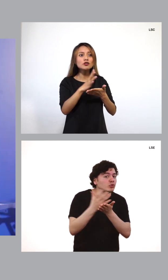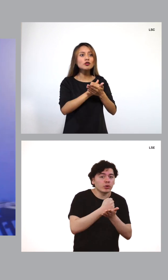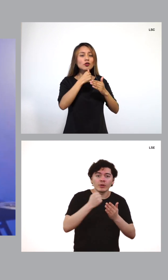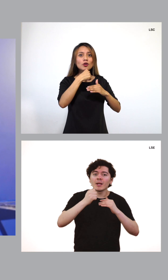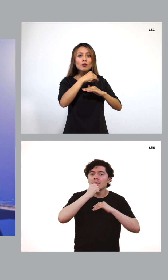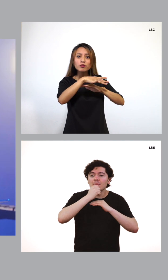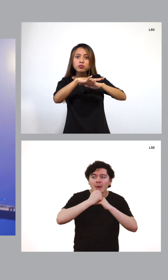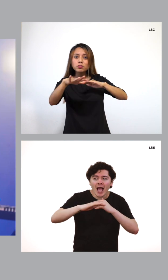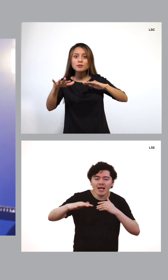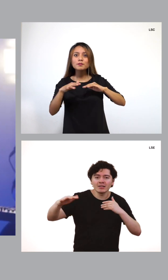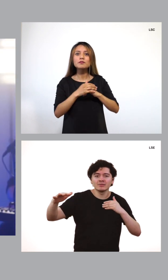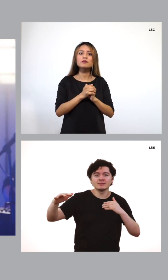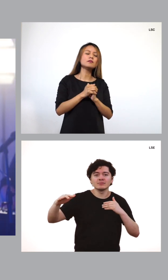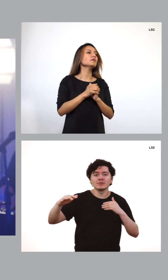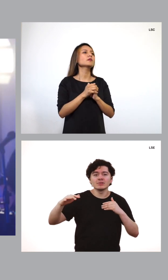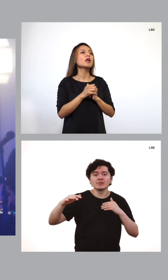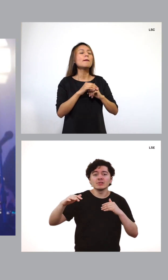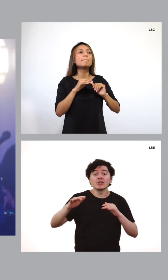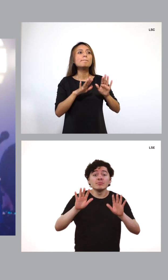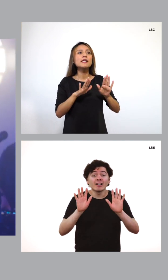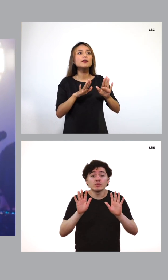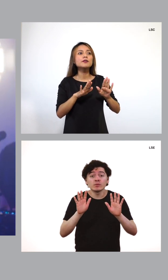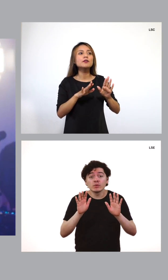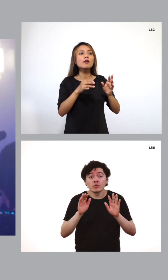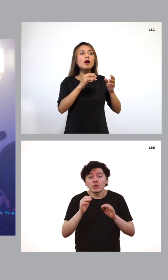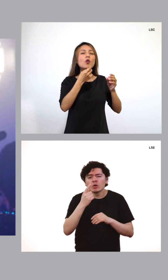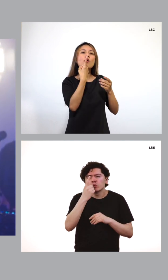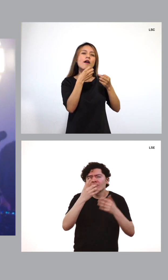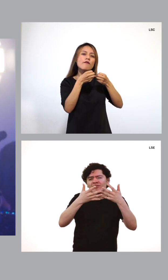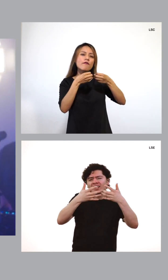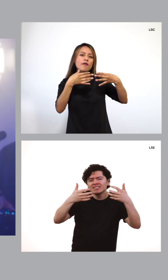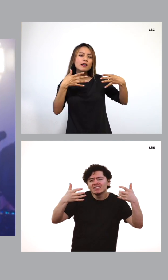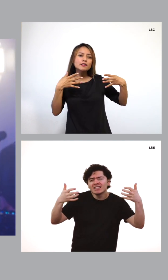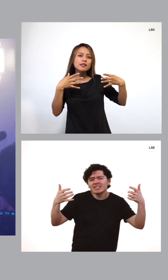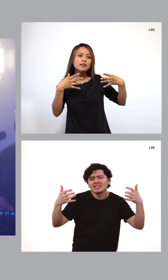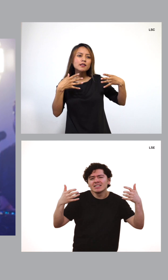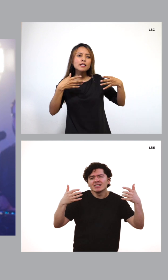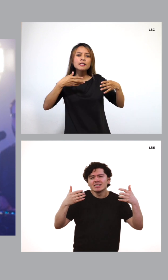frase, yo creo que quien estaba escribiendo el Evangelio sabía